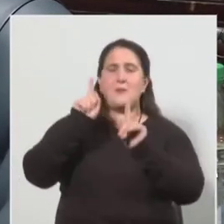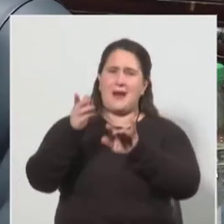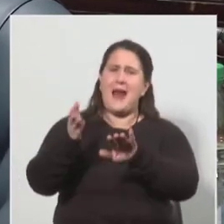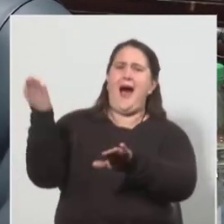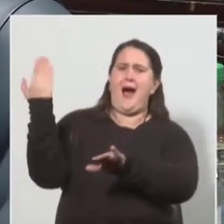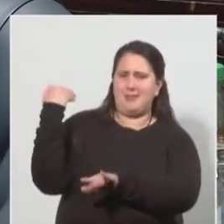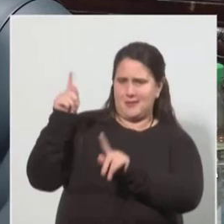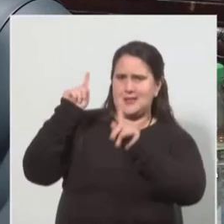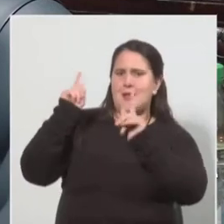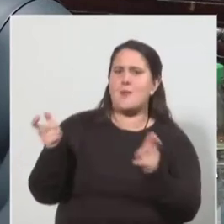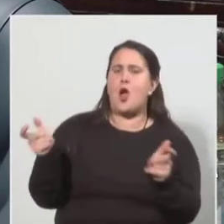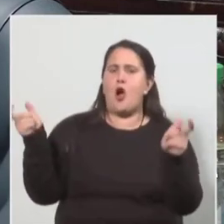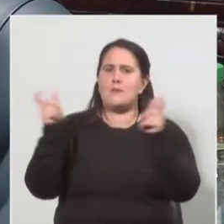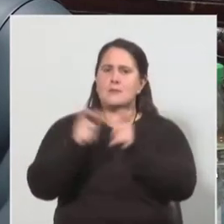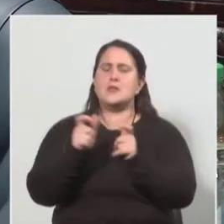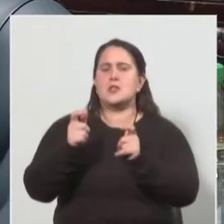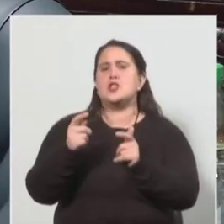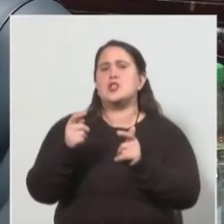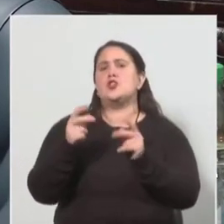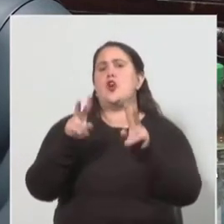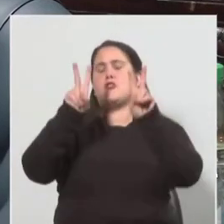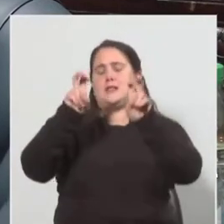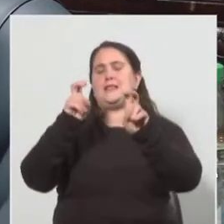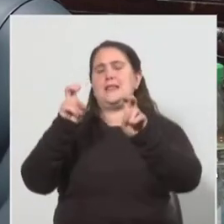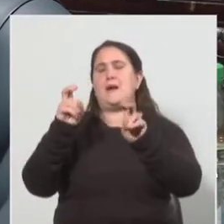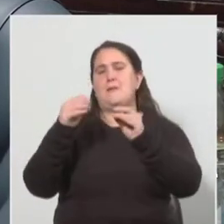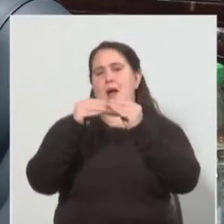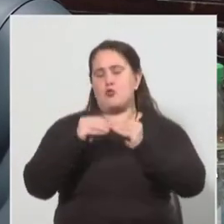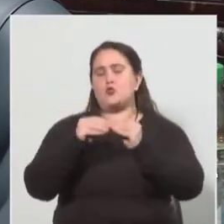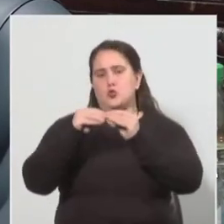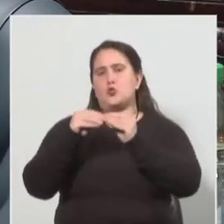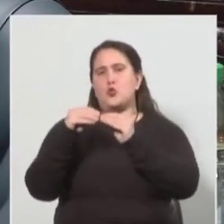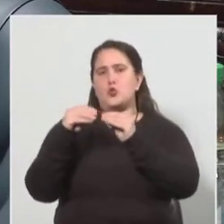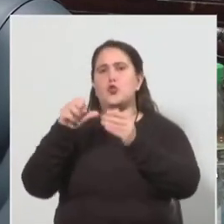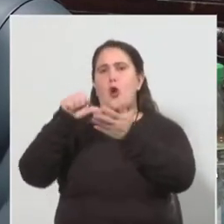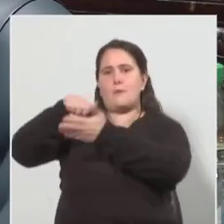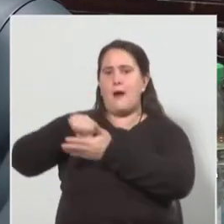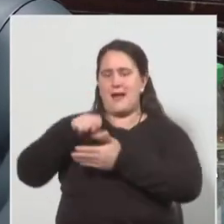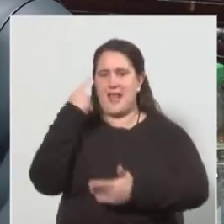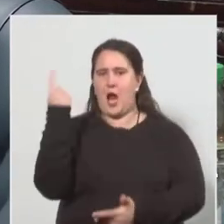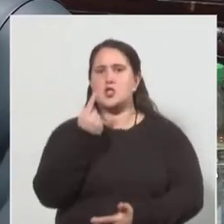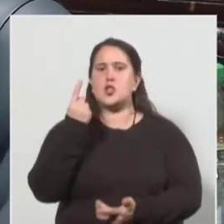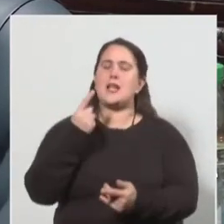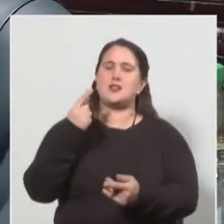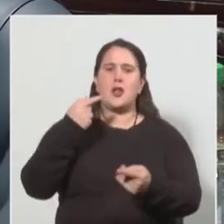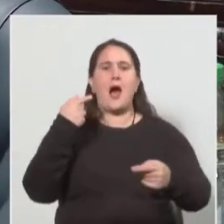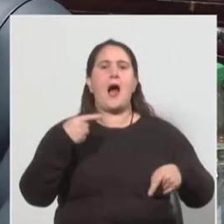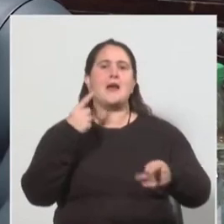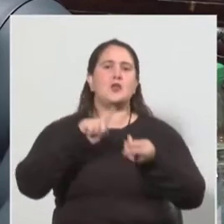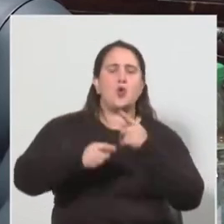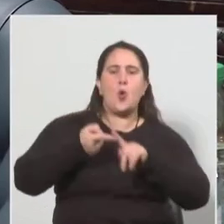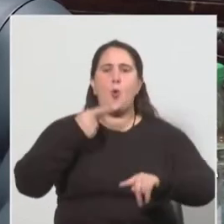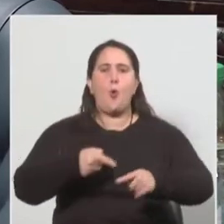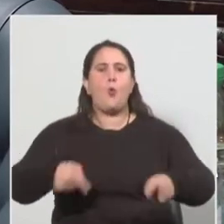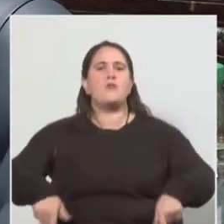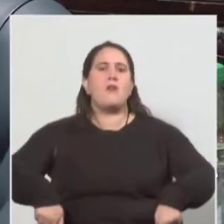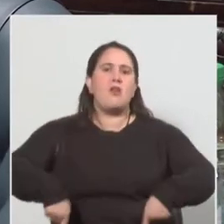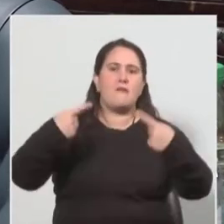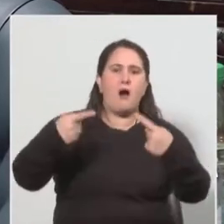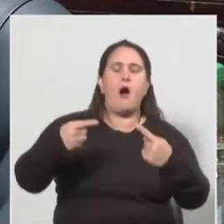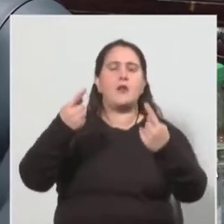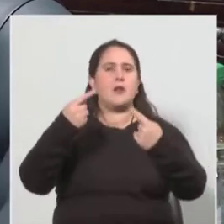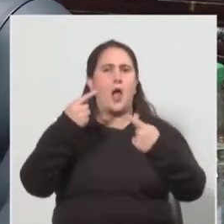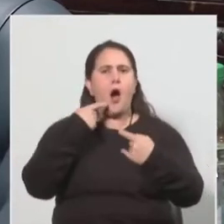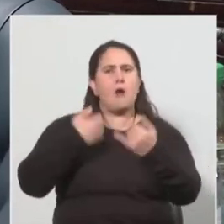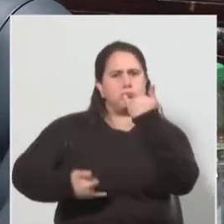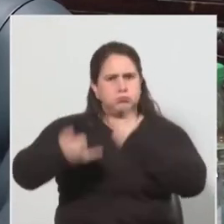la Comisión de Asuntos Internacionales donde discutimos, debatimos, nos informamos en extenso sobre el